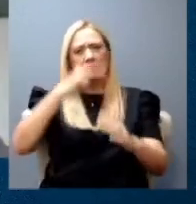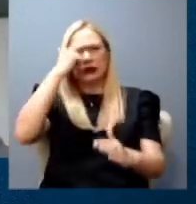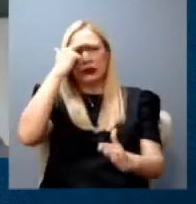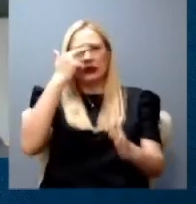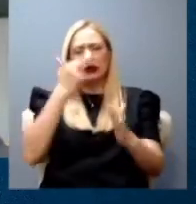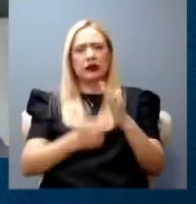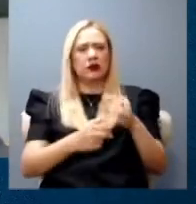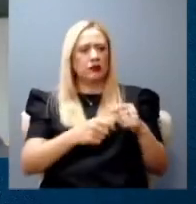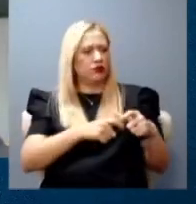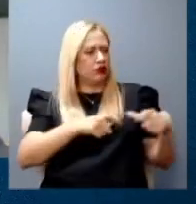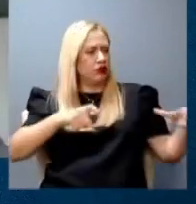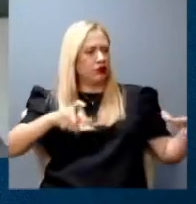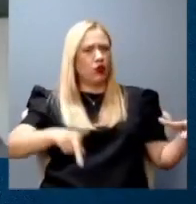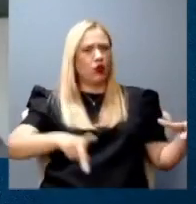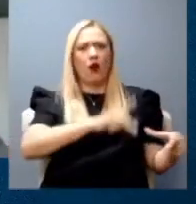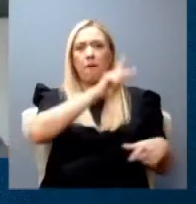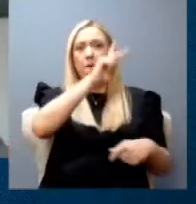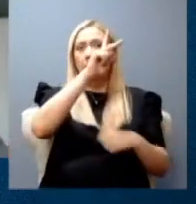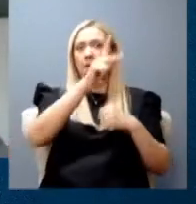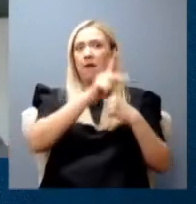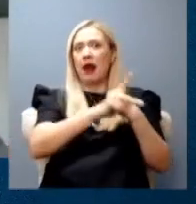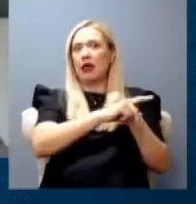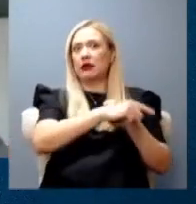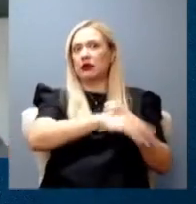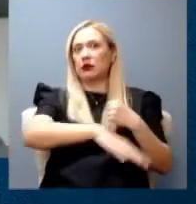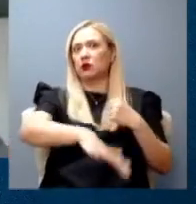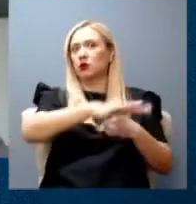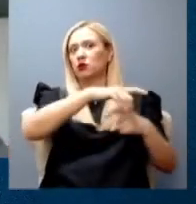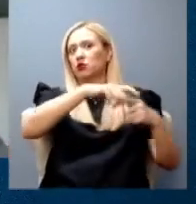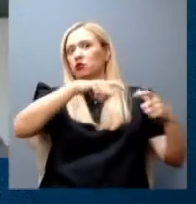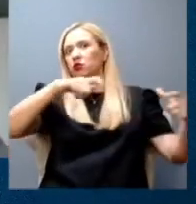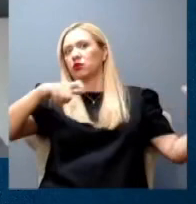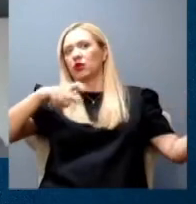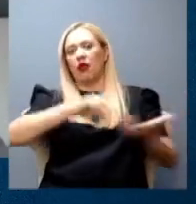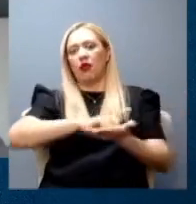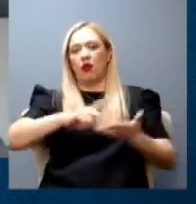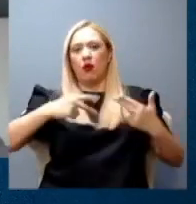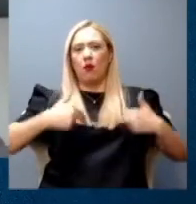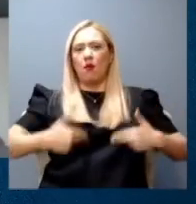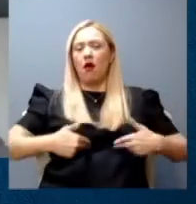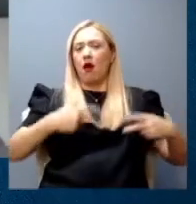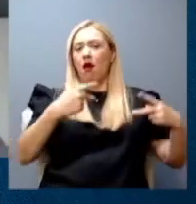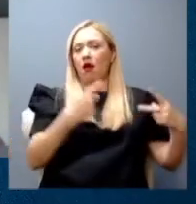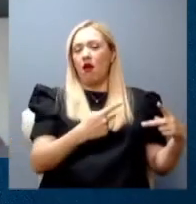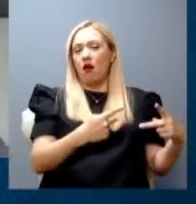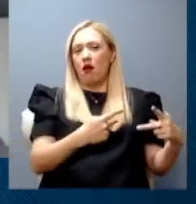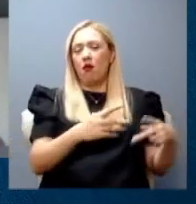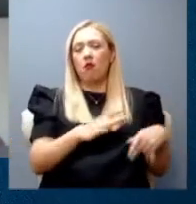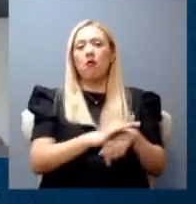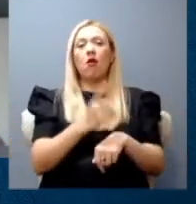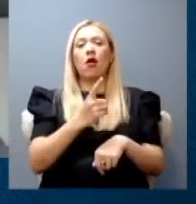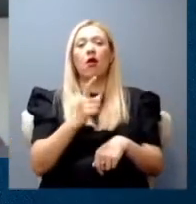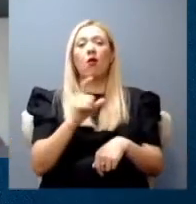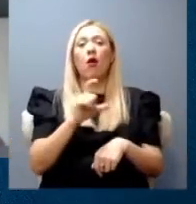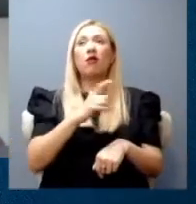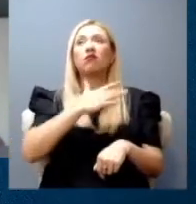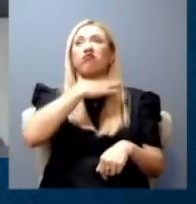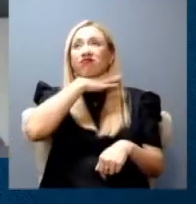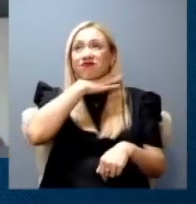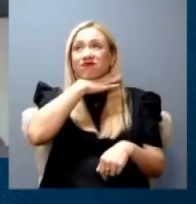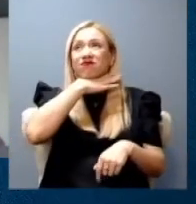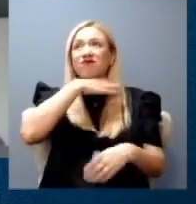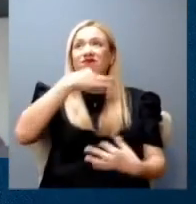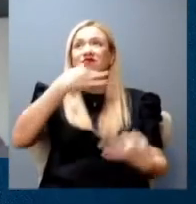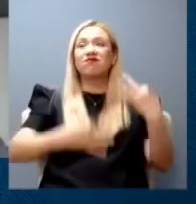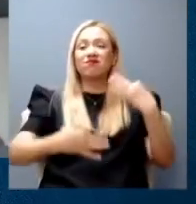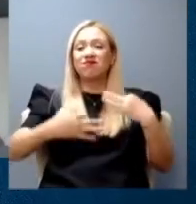también es muy importante, porque normalmente cuando se desborda la capacidad de las instituciones del Estado, de las instituciones de justicia,